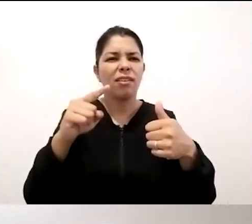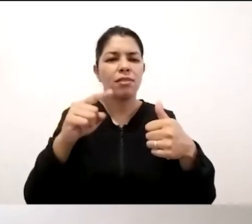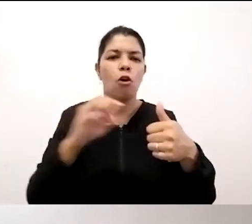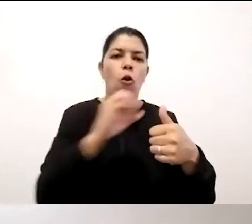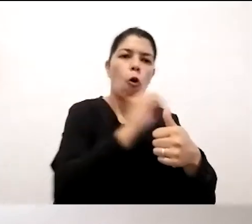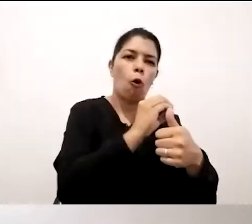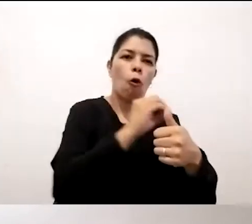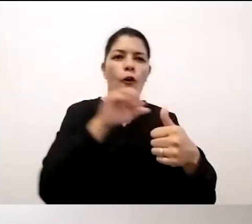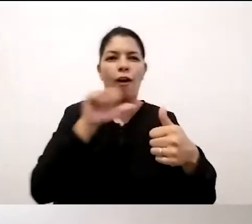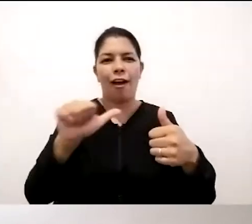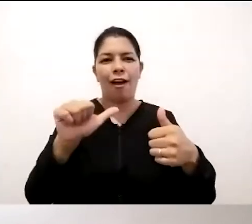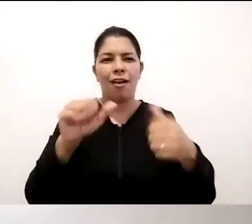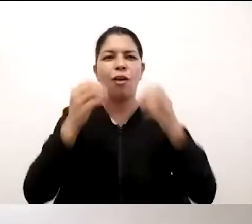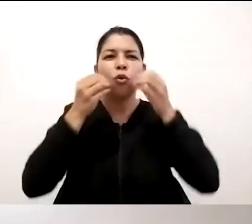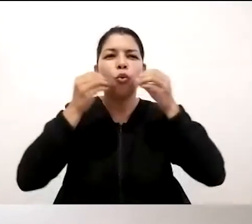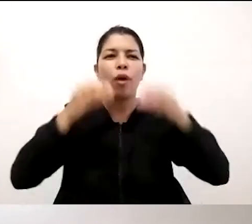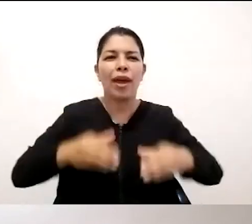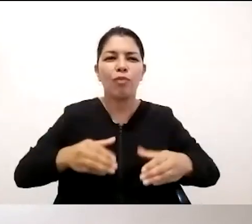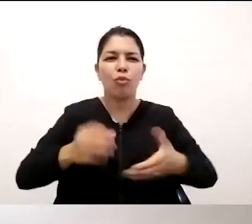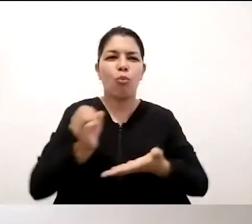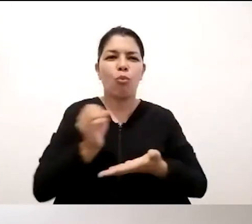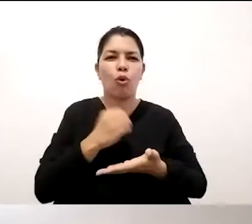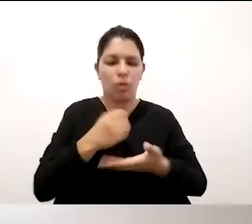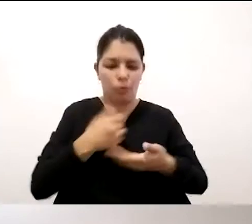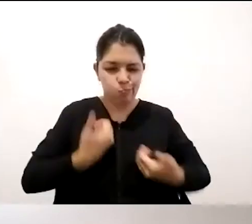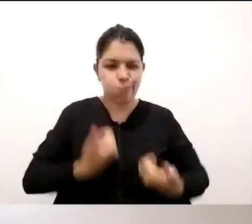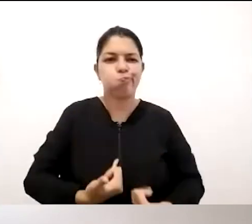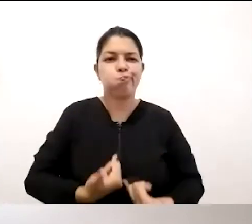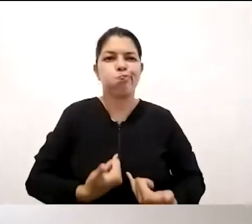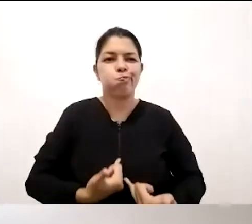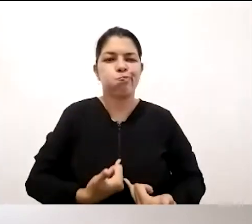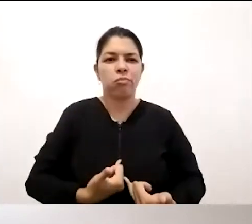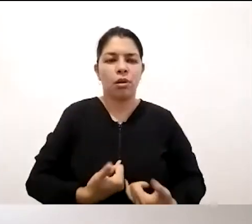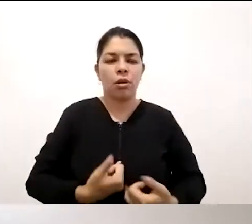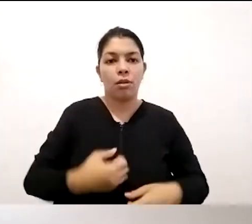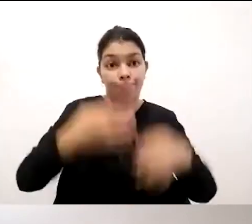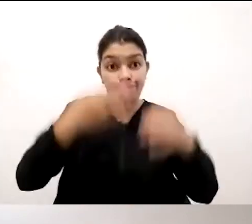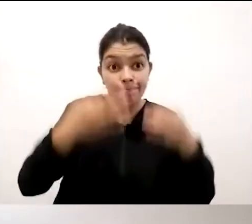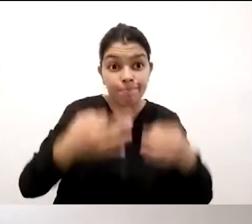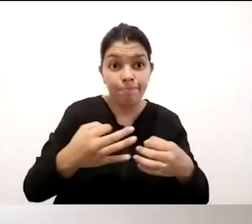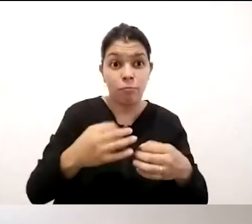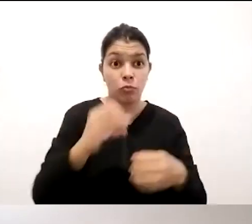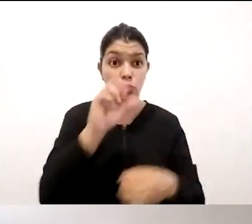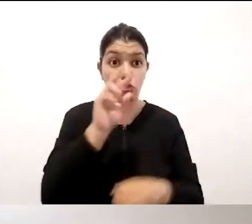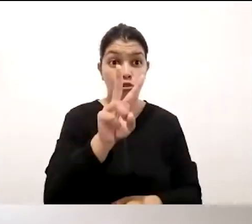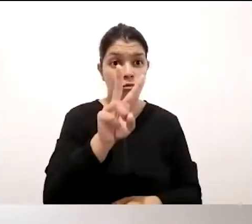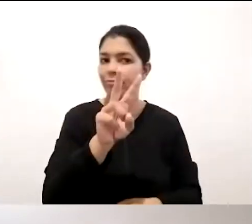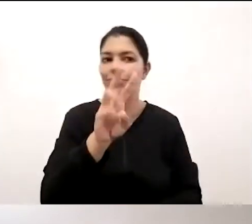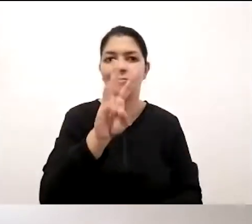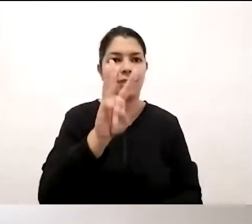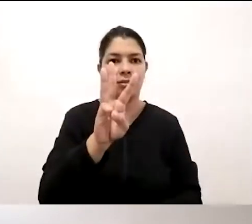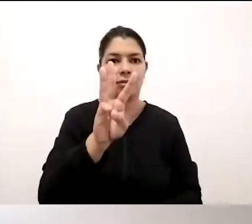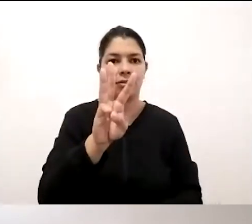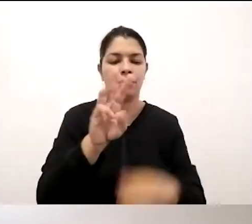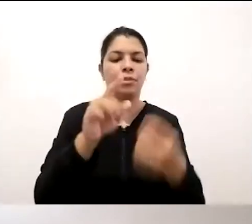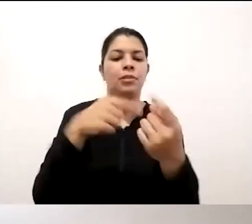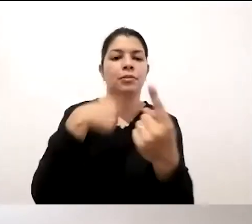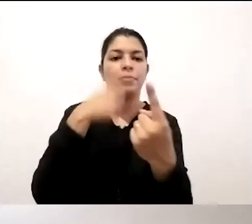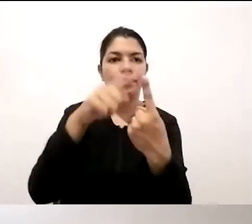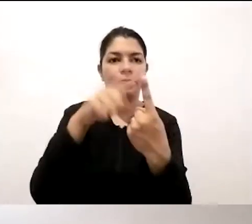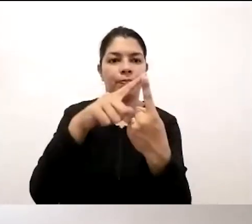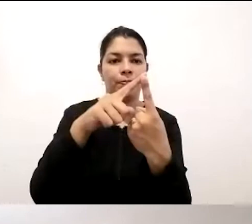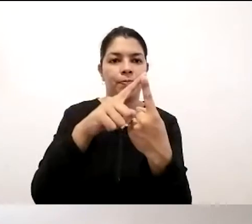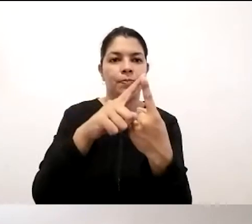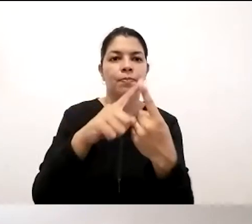nos diferencian en los cuerpos. Y para ello hay tres características puntuales. La primera de ellos es lo cromosómico. Eso que